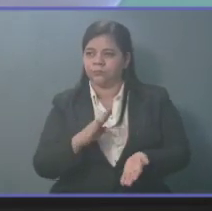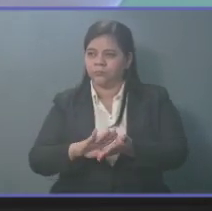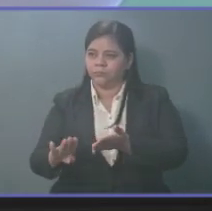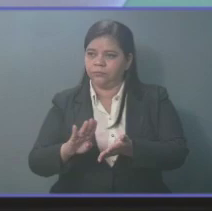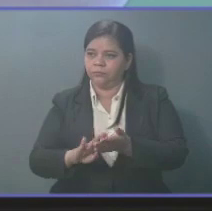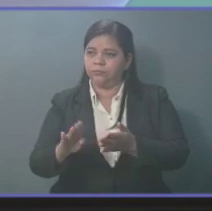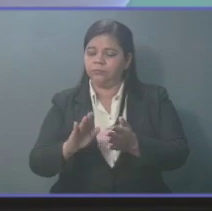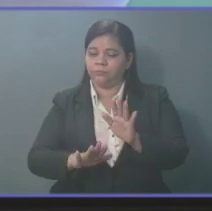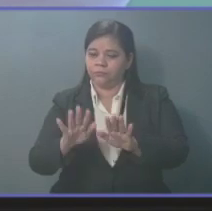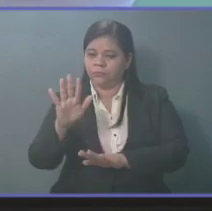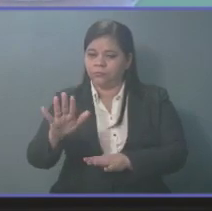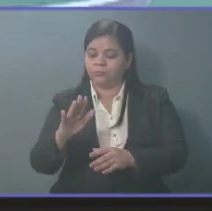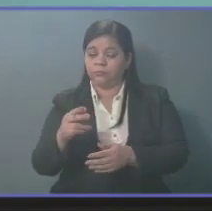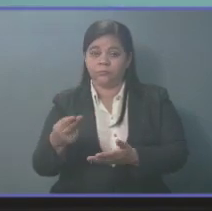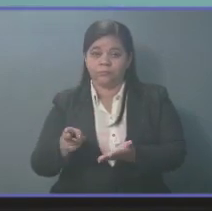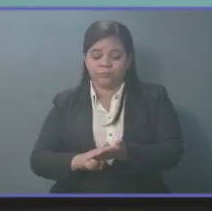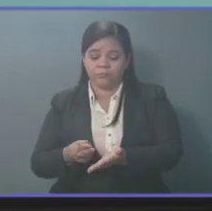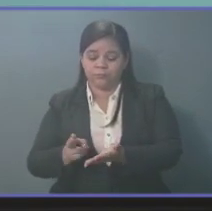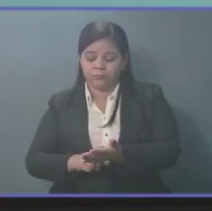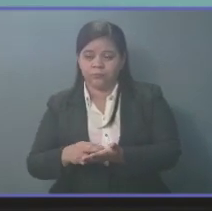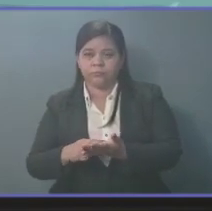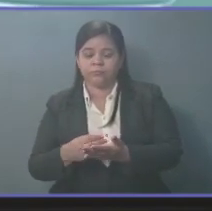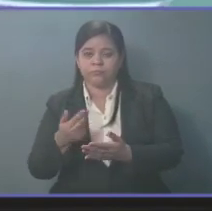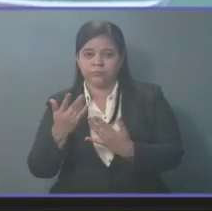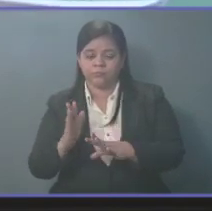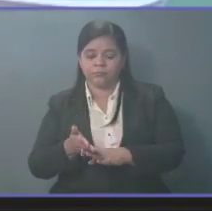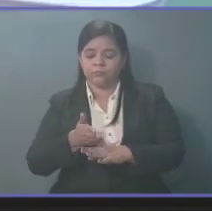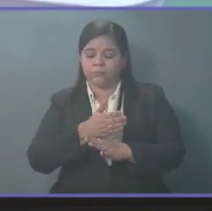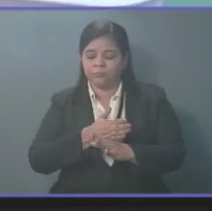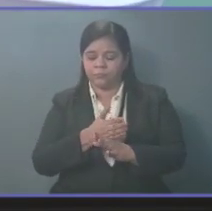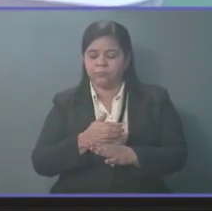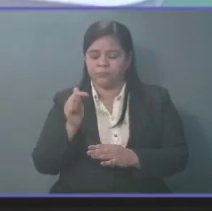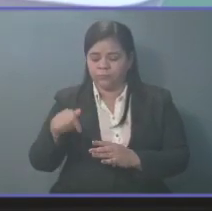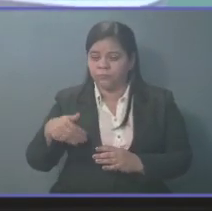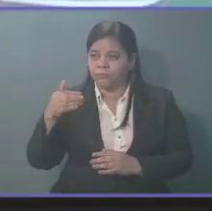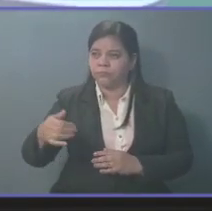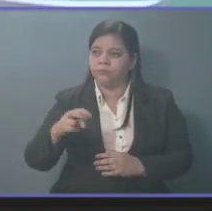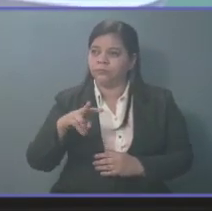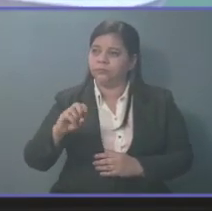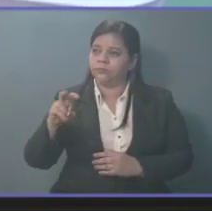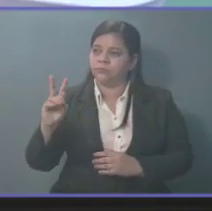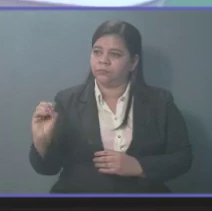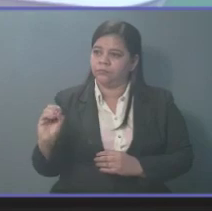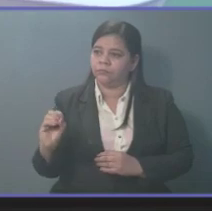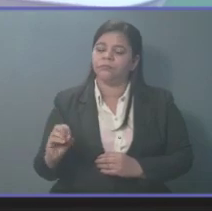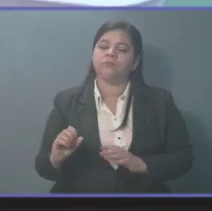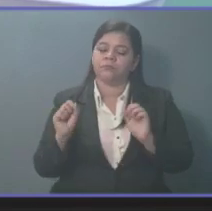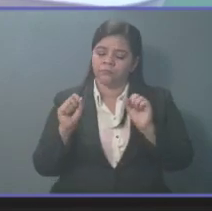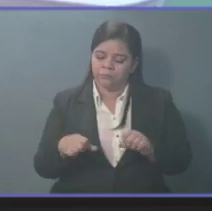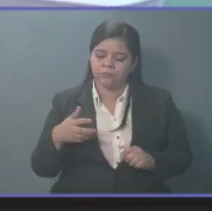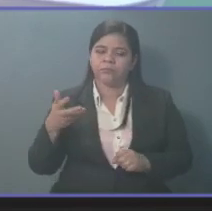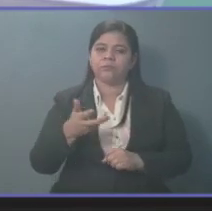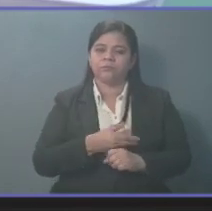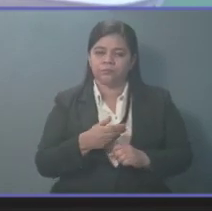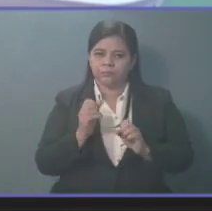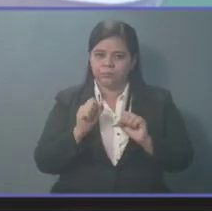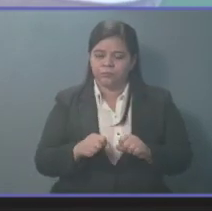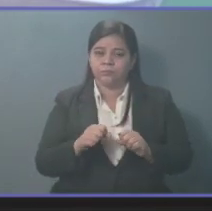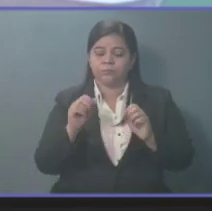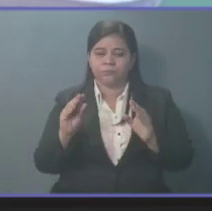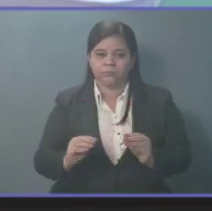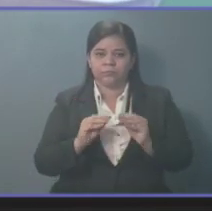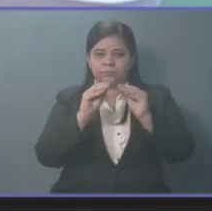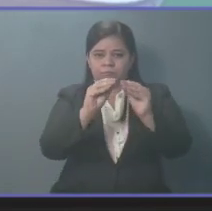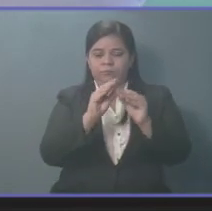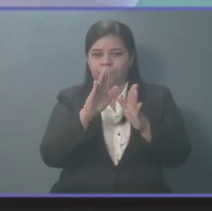las 15 plazas a las que se hace referencia durante el presente año 2020, es pertinente se incorpore a las